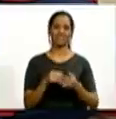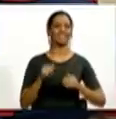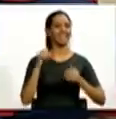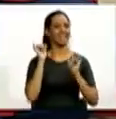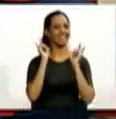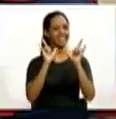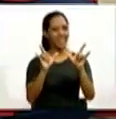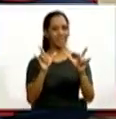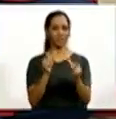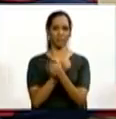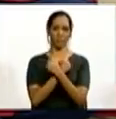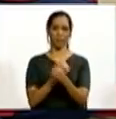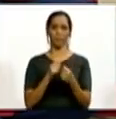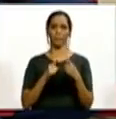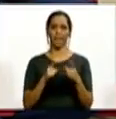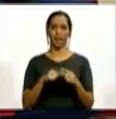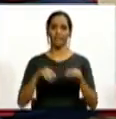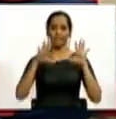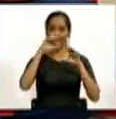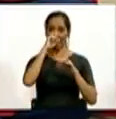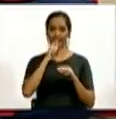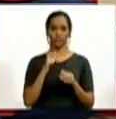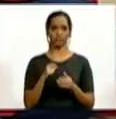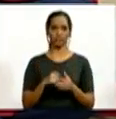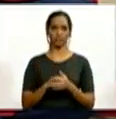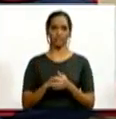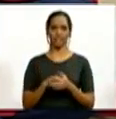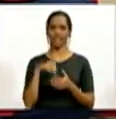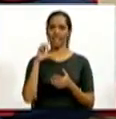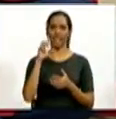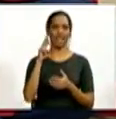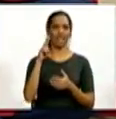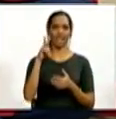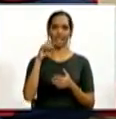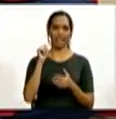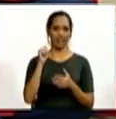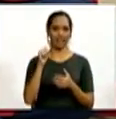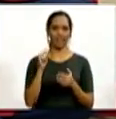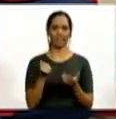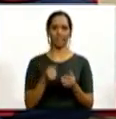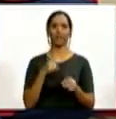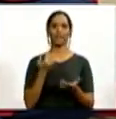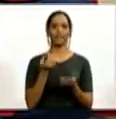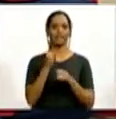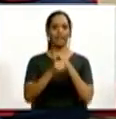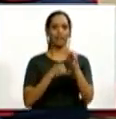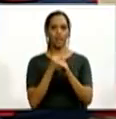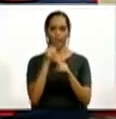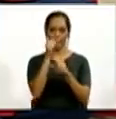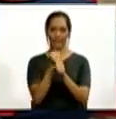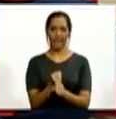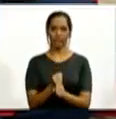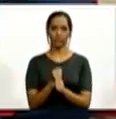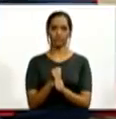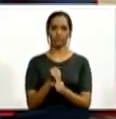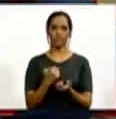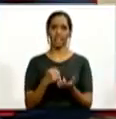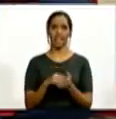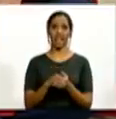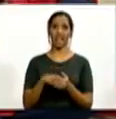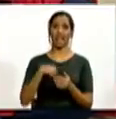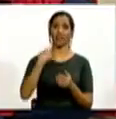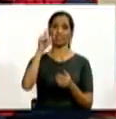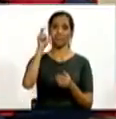Pero el personaje hace 10 años estaba. Erika estaba en el internacional esperando, claro, esto. Y la Beatriz estaba